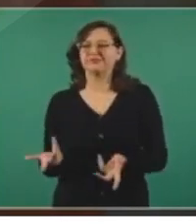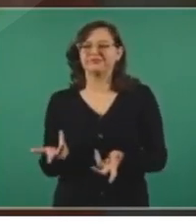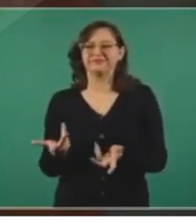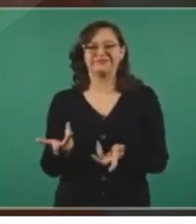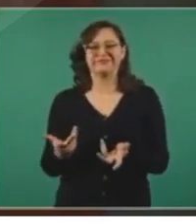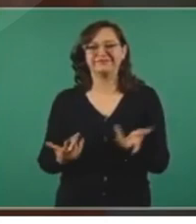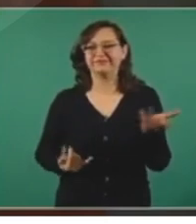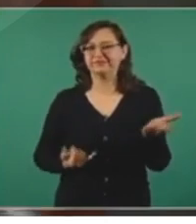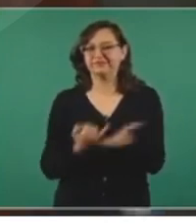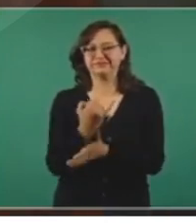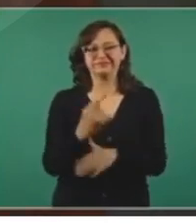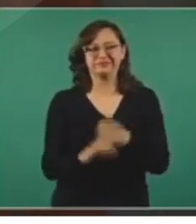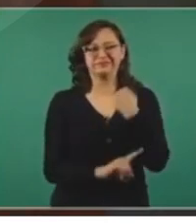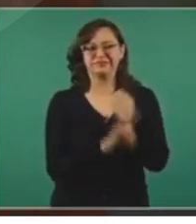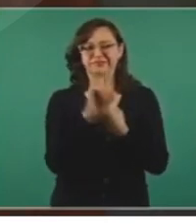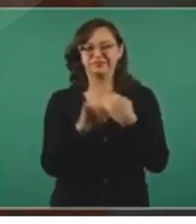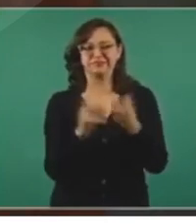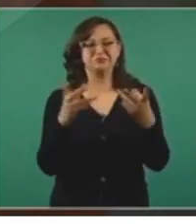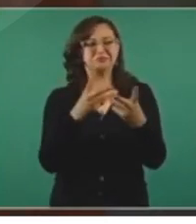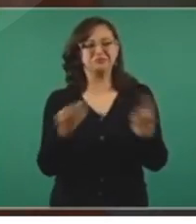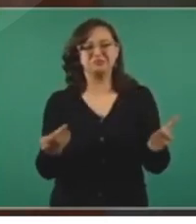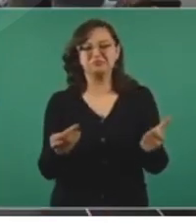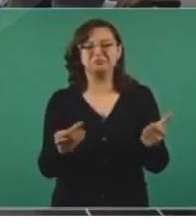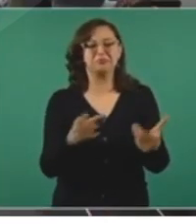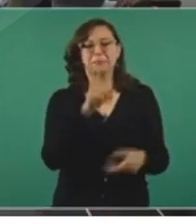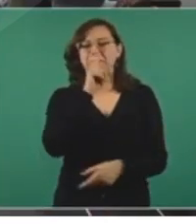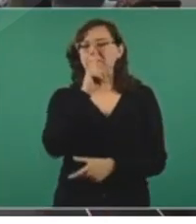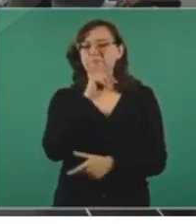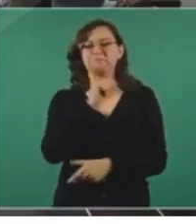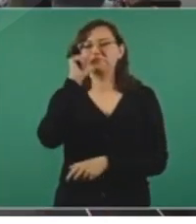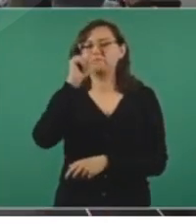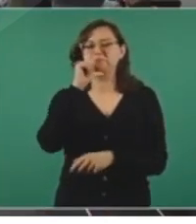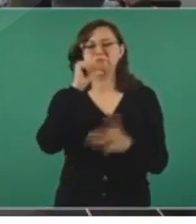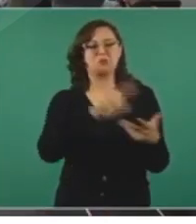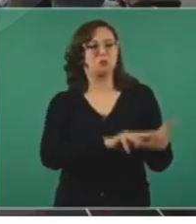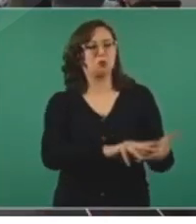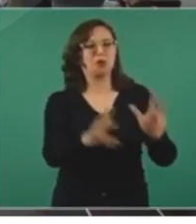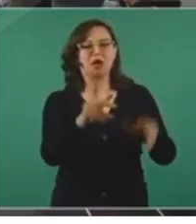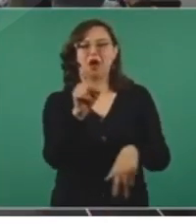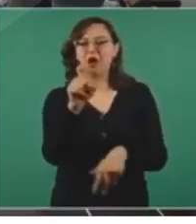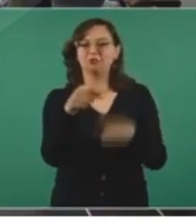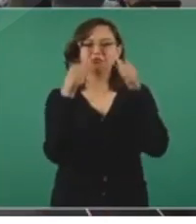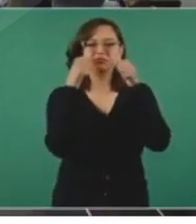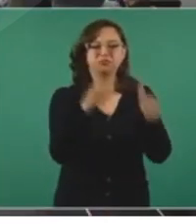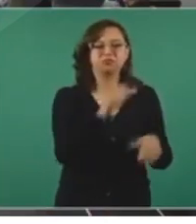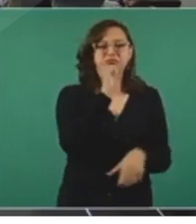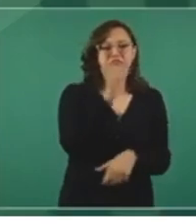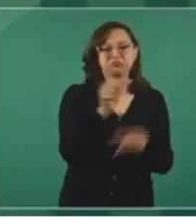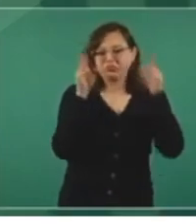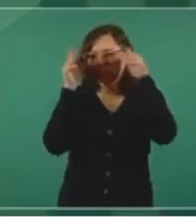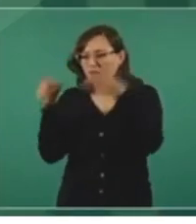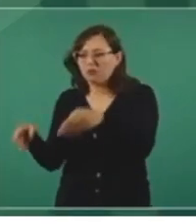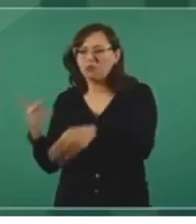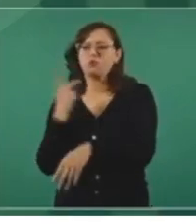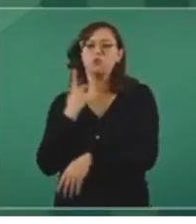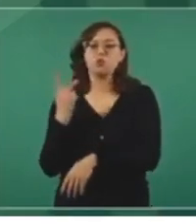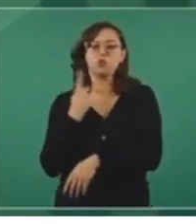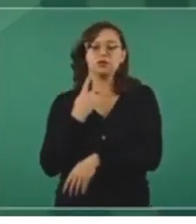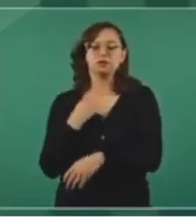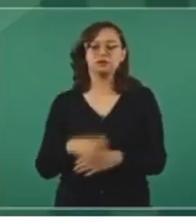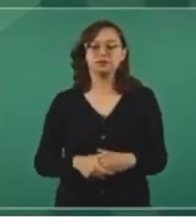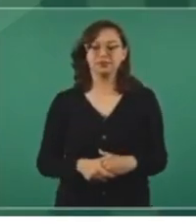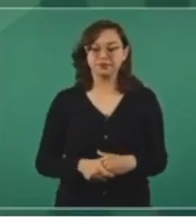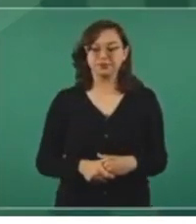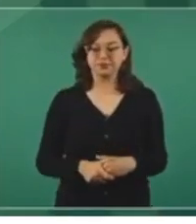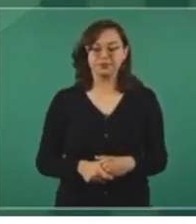más la resolución de los problemas. Violencia y agua en este caso. Muchas gracias, presidente. Sí, pues son temas interesantes.